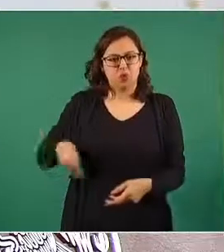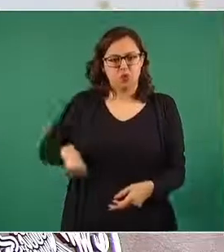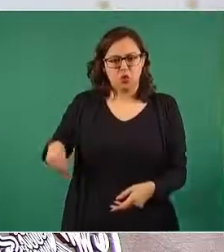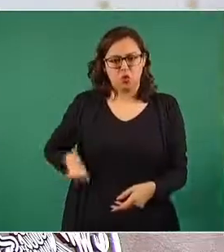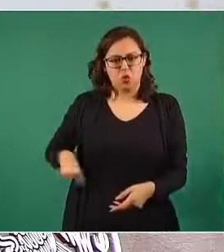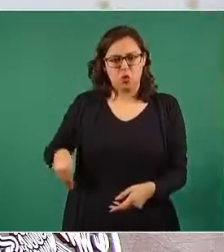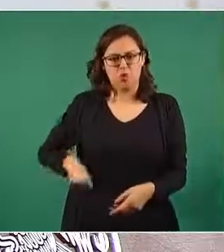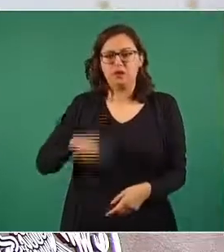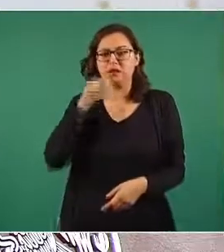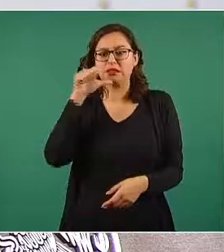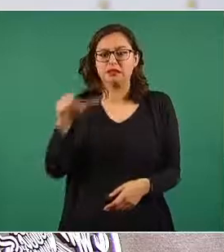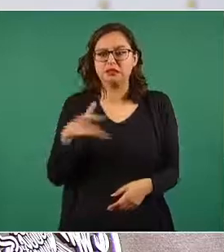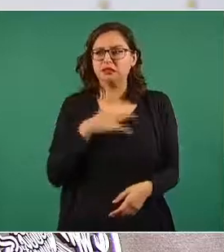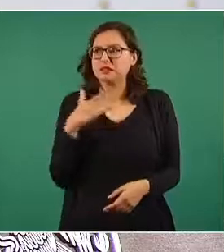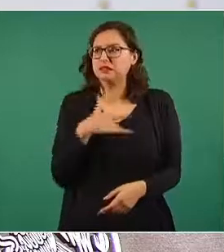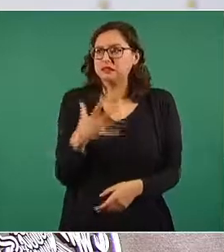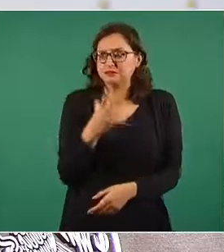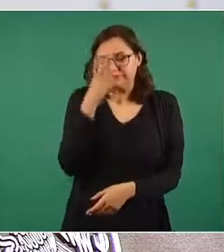una vergüenza.